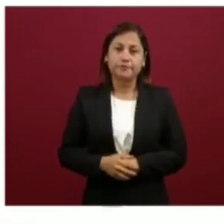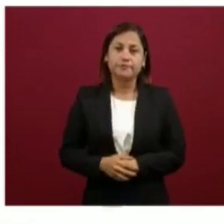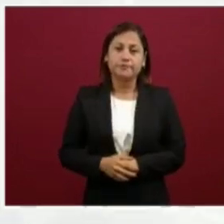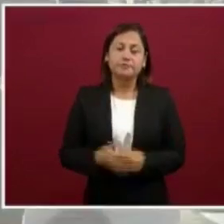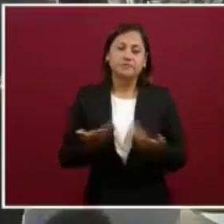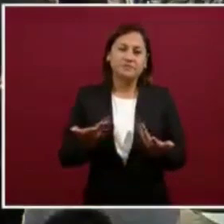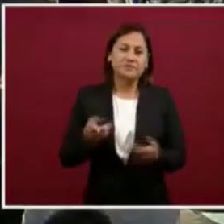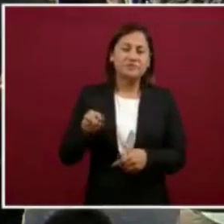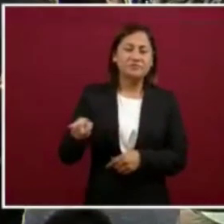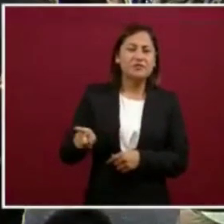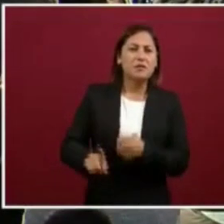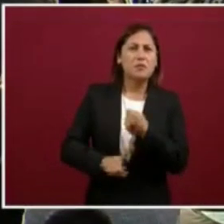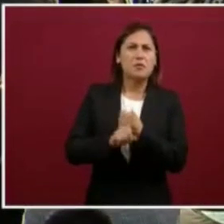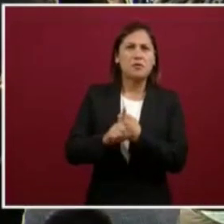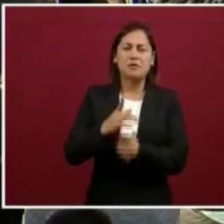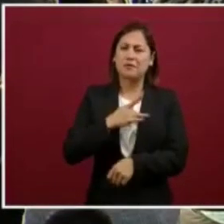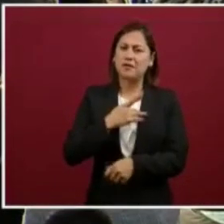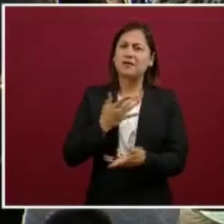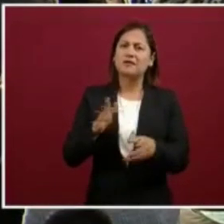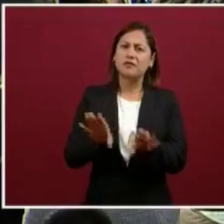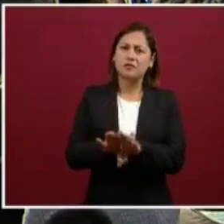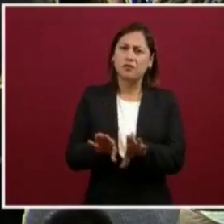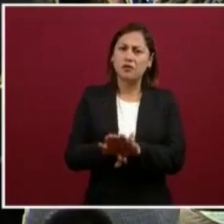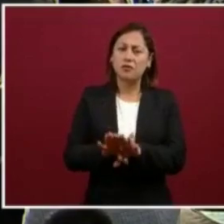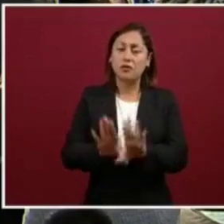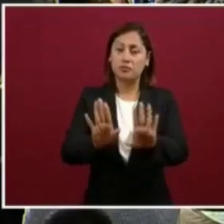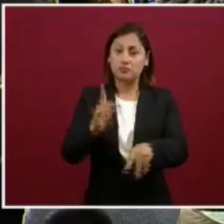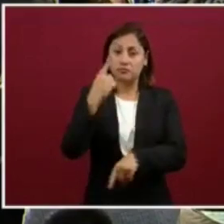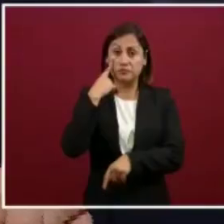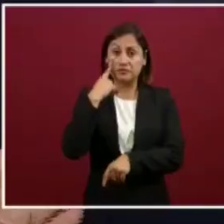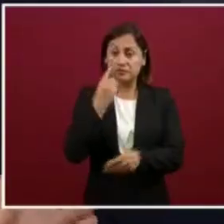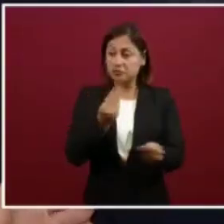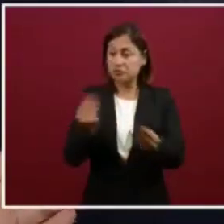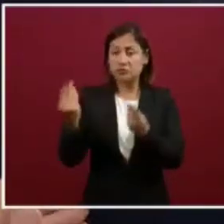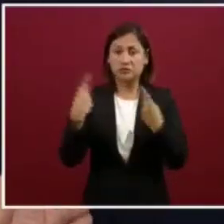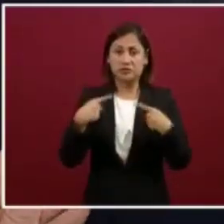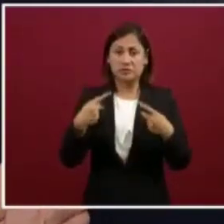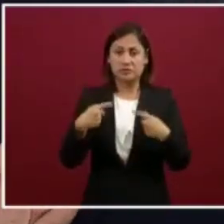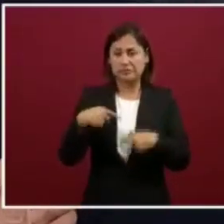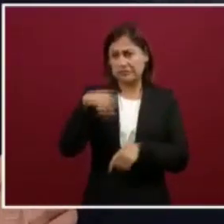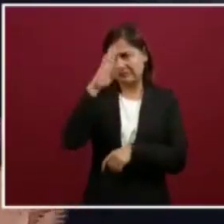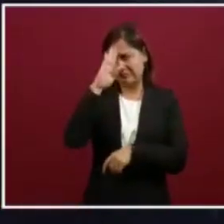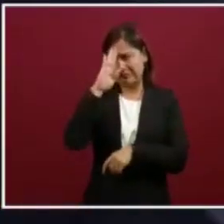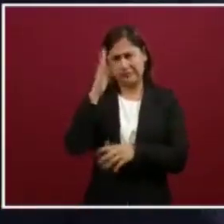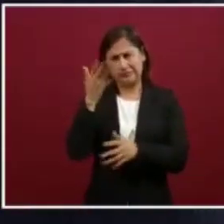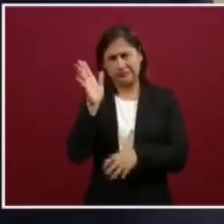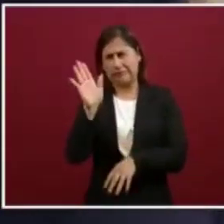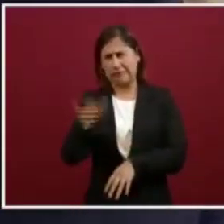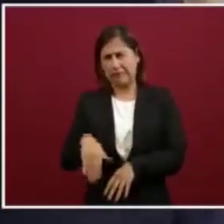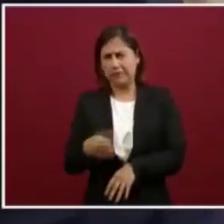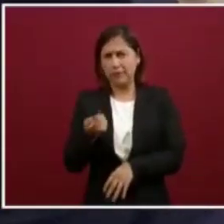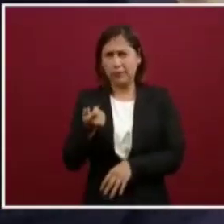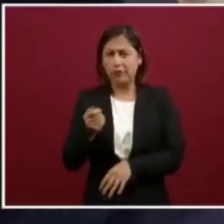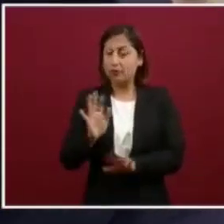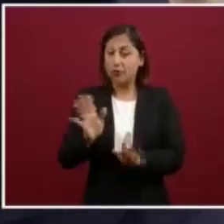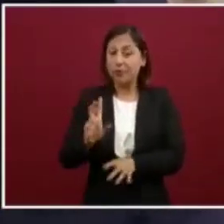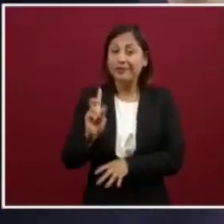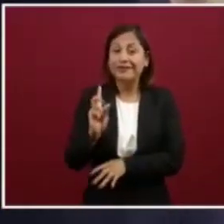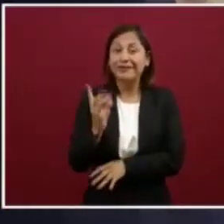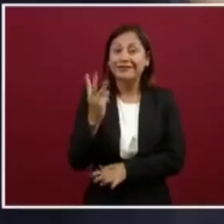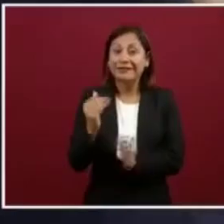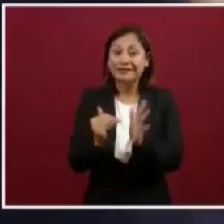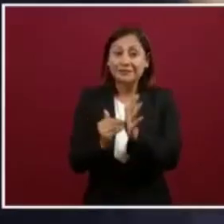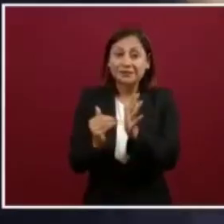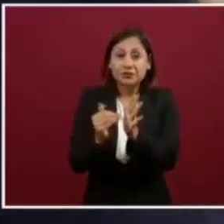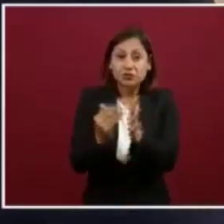gran problema? Y fíjense ustedes, hay mucha gente que no dimensiona. Estamos hablando de 33 millones de personas en estos países del norte